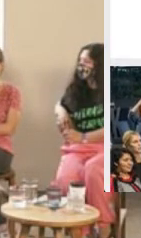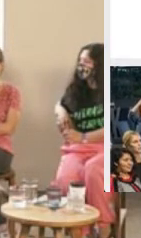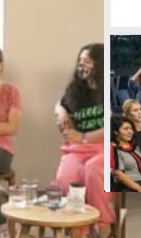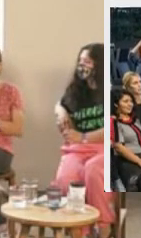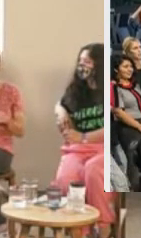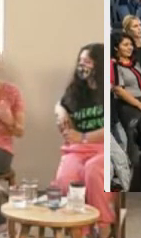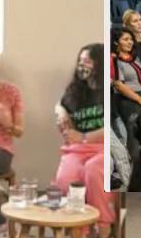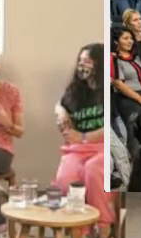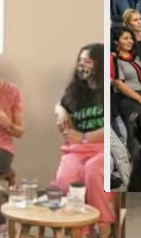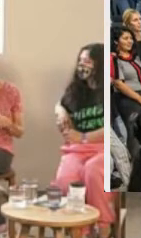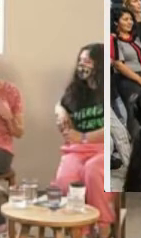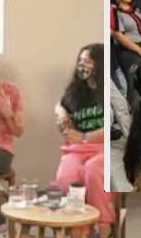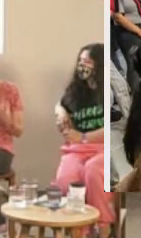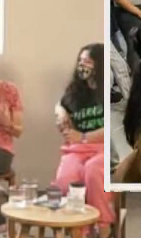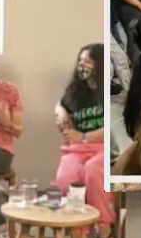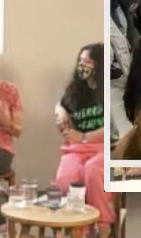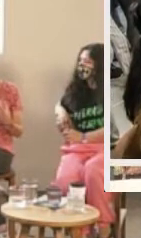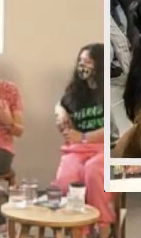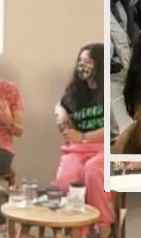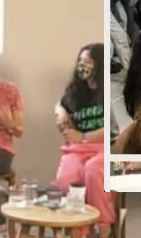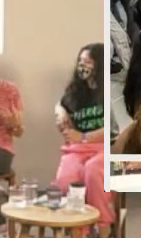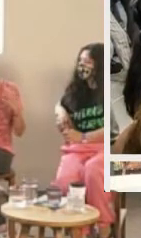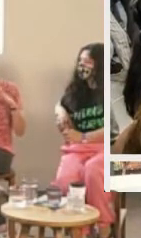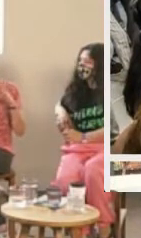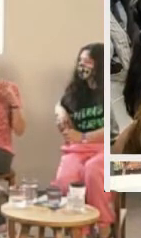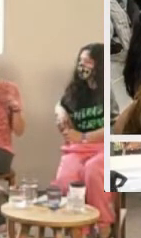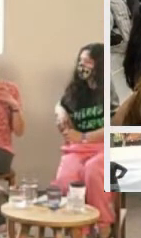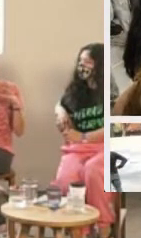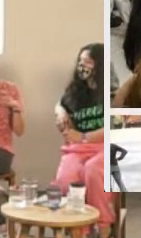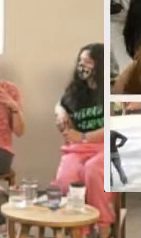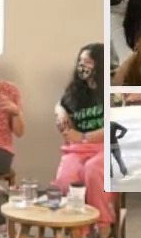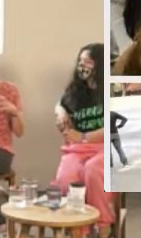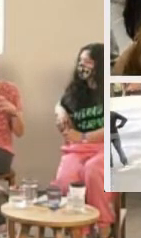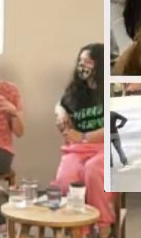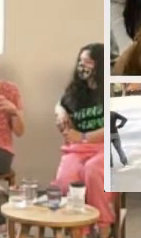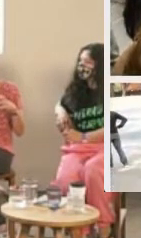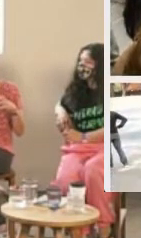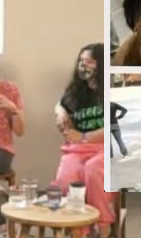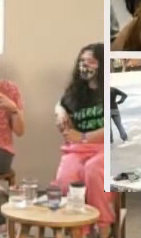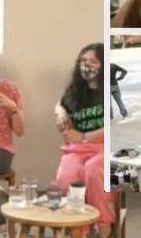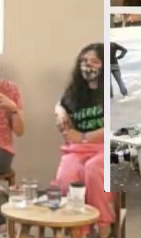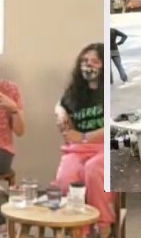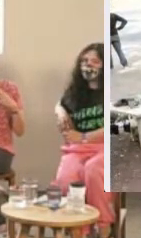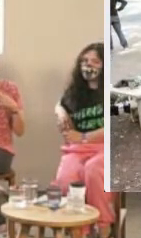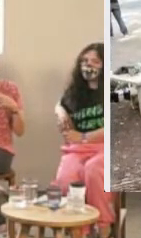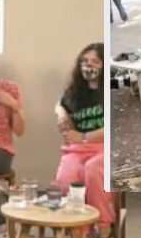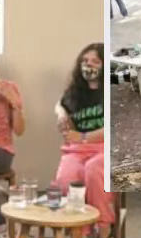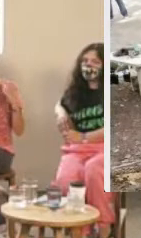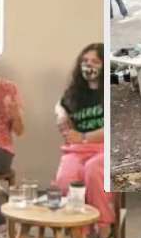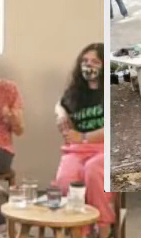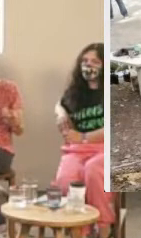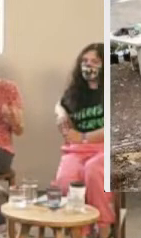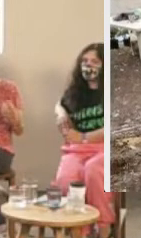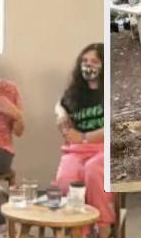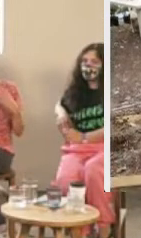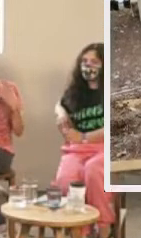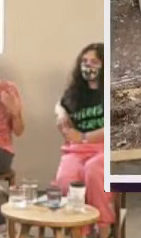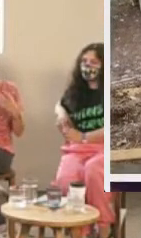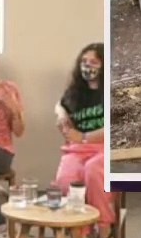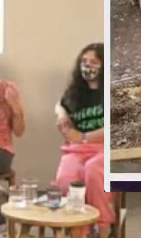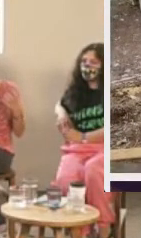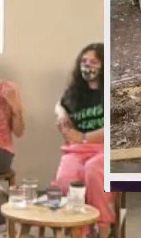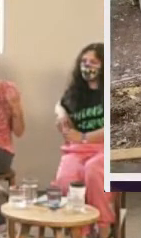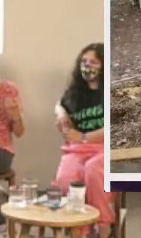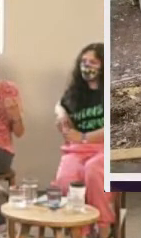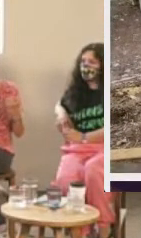Entonces, de esa indignación nace una fuerza que al combinarse con este poder creativo, pues sí, lo que hace es que te hace caminar hacia